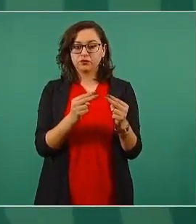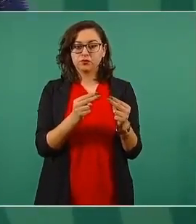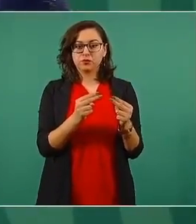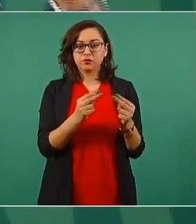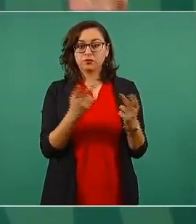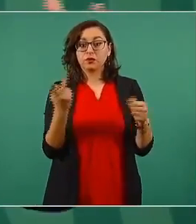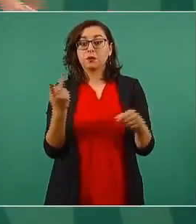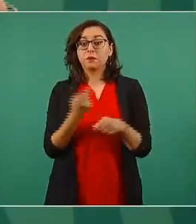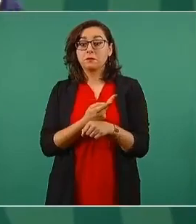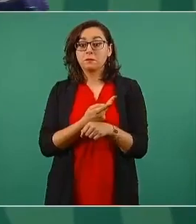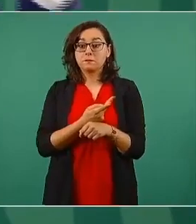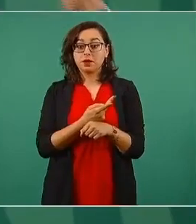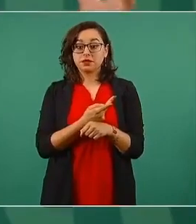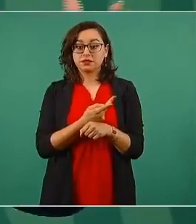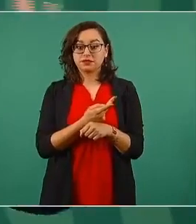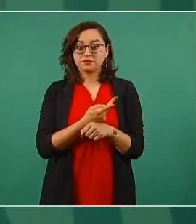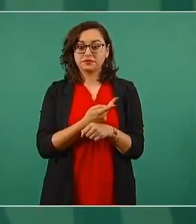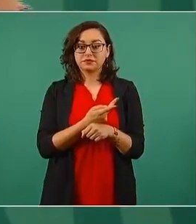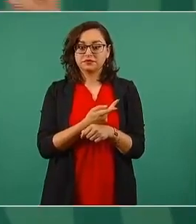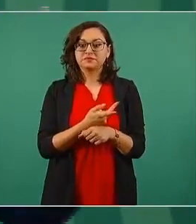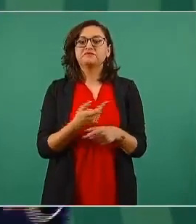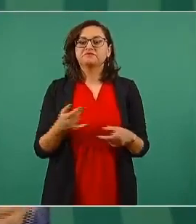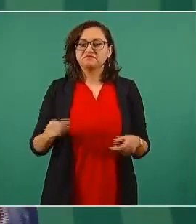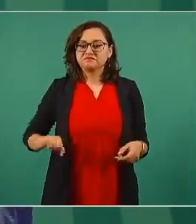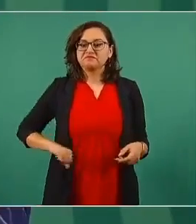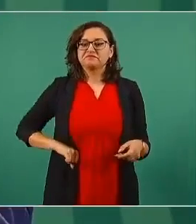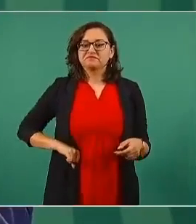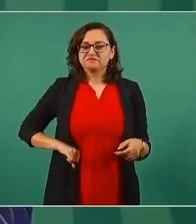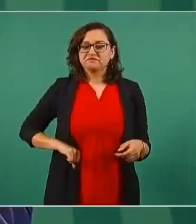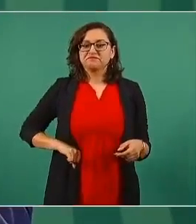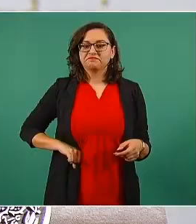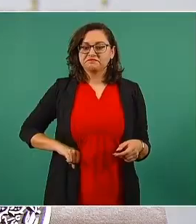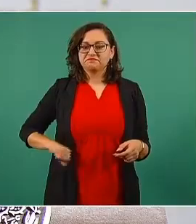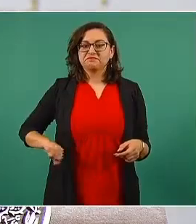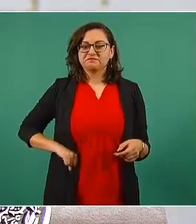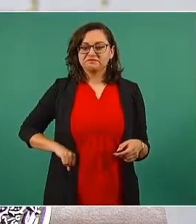pues hace muy interesante, ¿no?, las cosas.